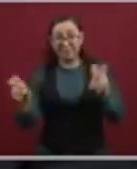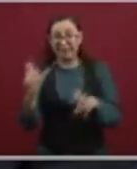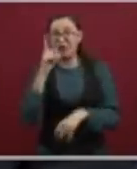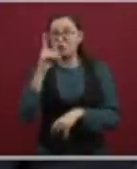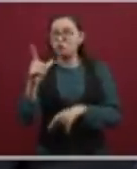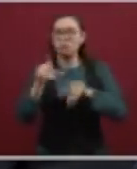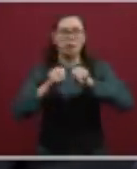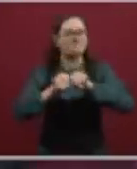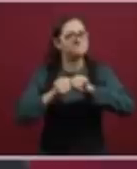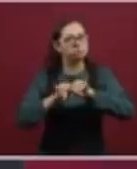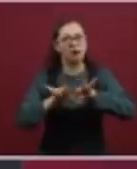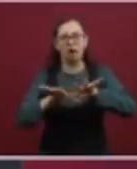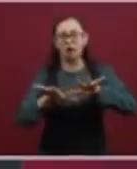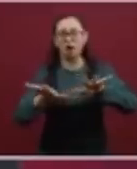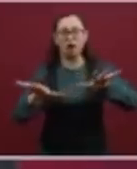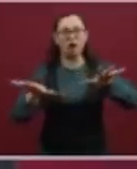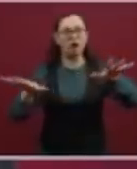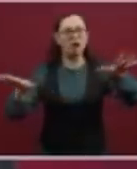en